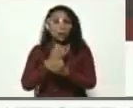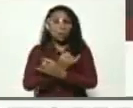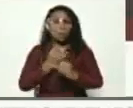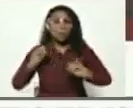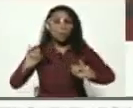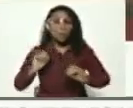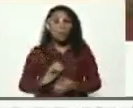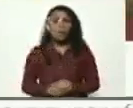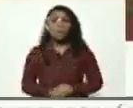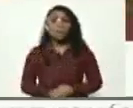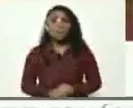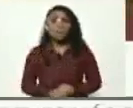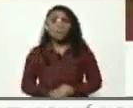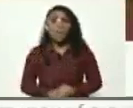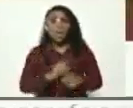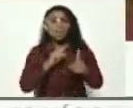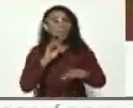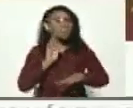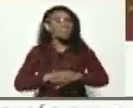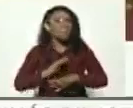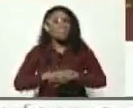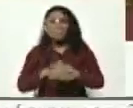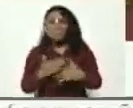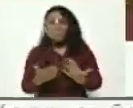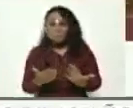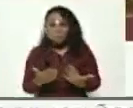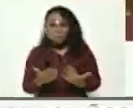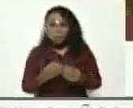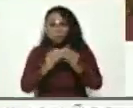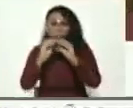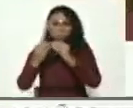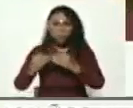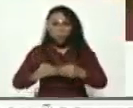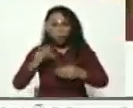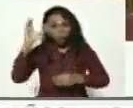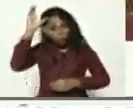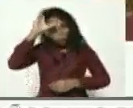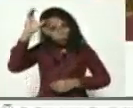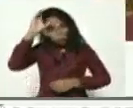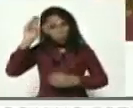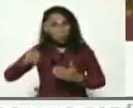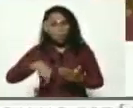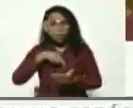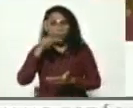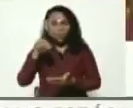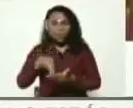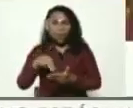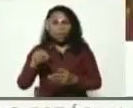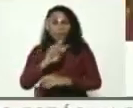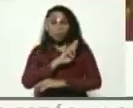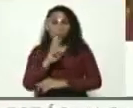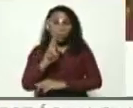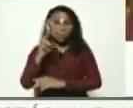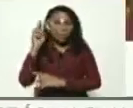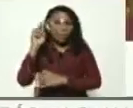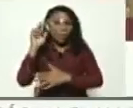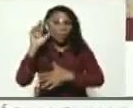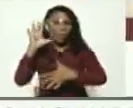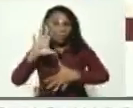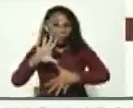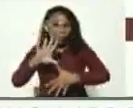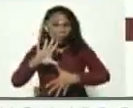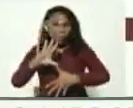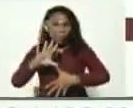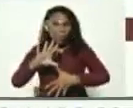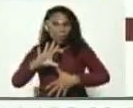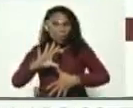independencia. Esto supone la creación de la conciencia nacional de la República Americana,